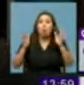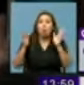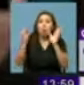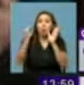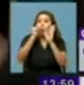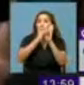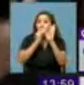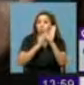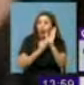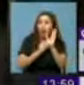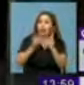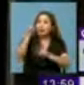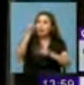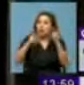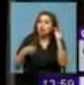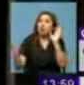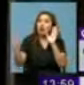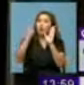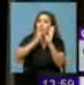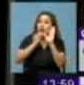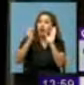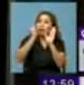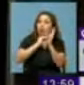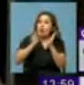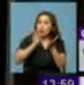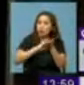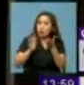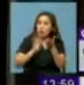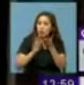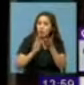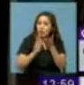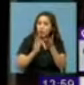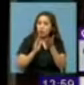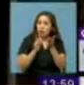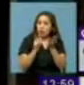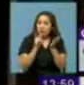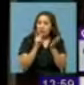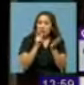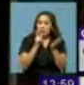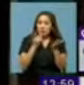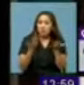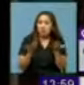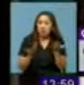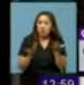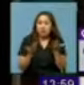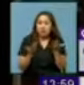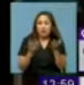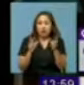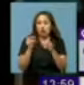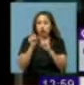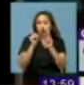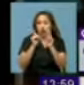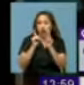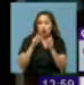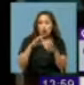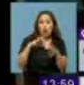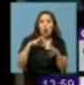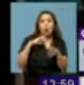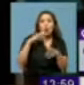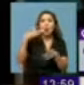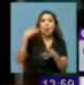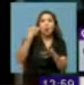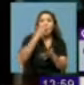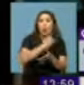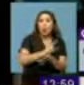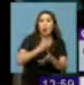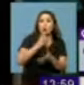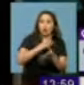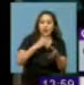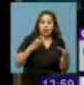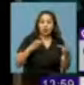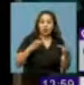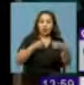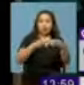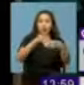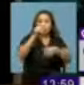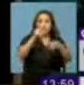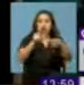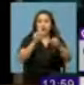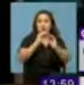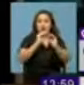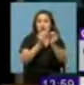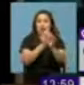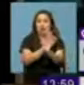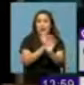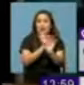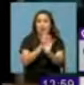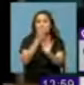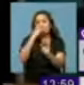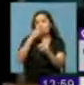cupo y todo lo demás para que se puedan inscribir nuevos, es como que ha sectorizado la atención de la universidad para una cierta cantidad de gente.